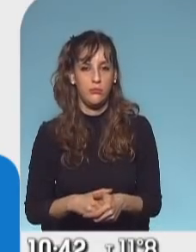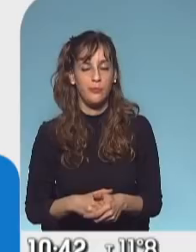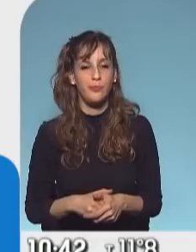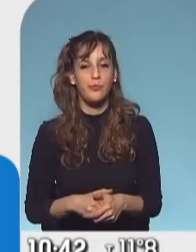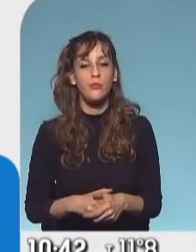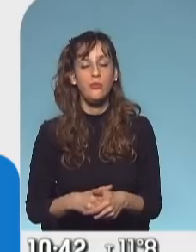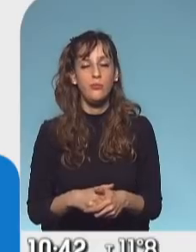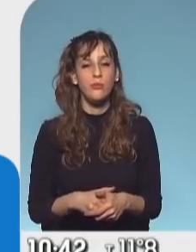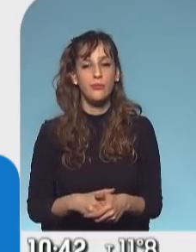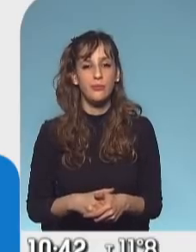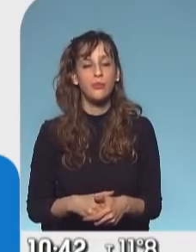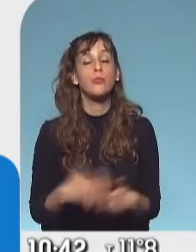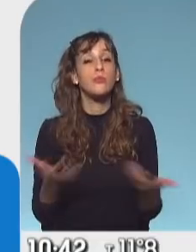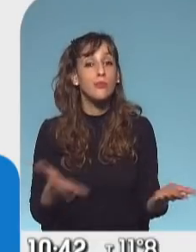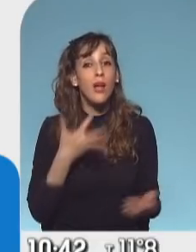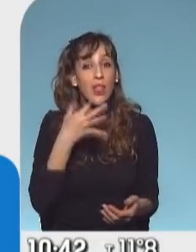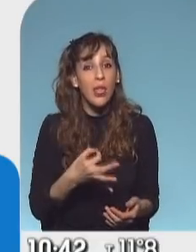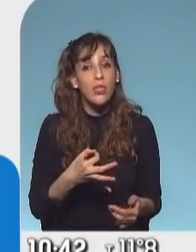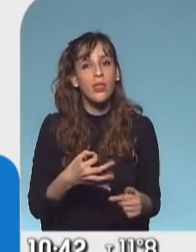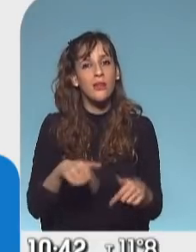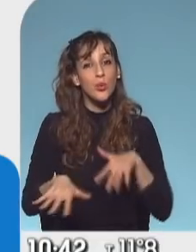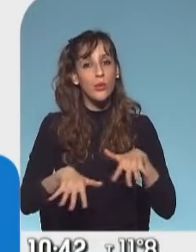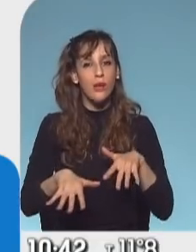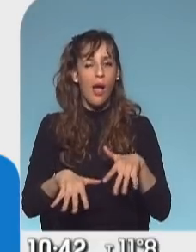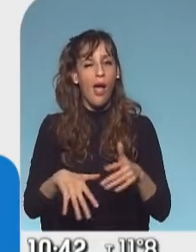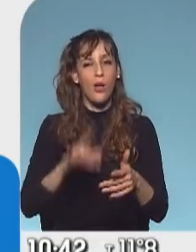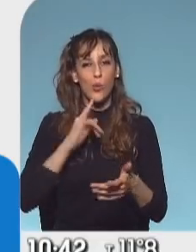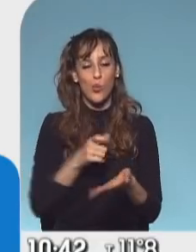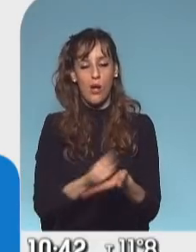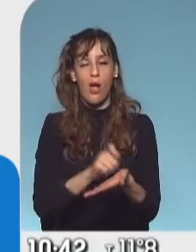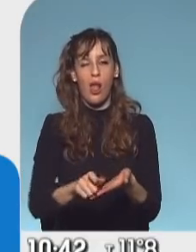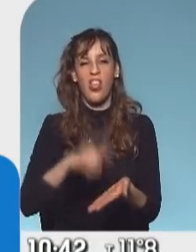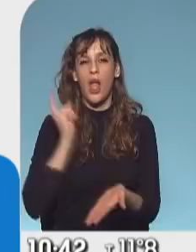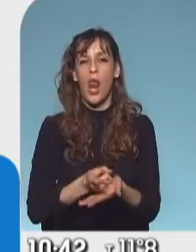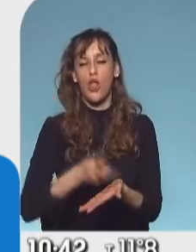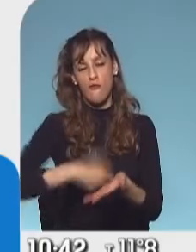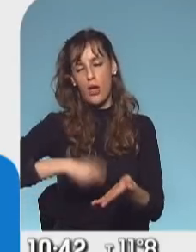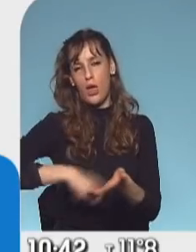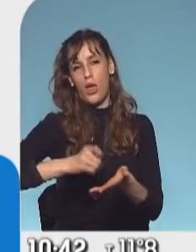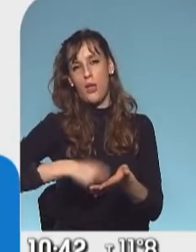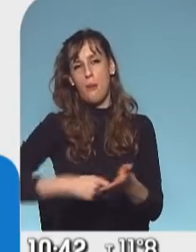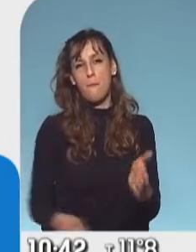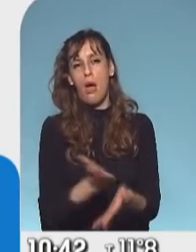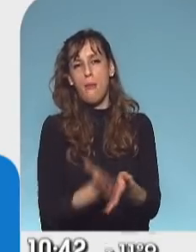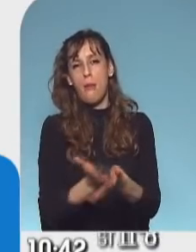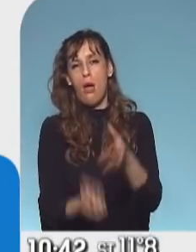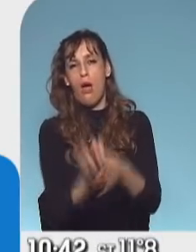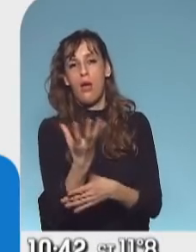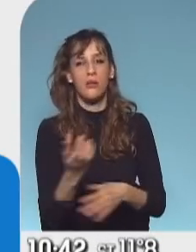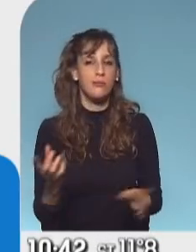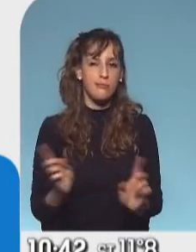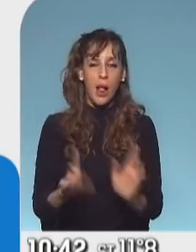Porque créanme que es una gran tentación tener la lapicera de firmar decretos y de